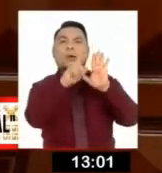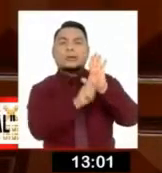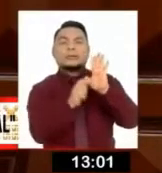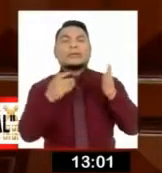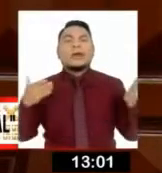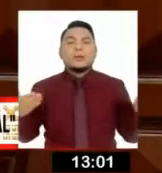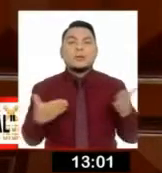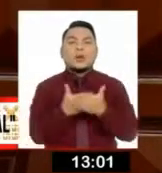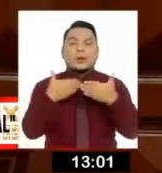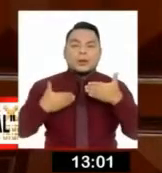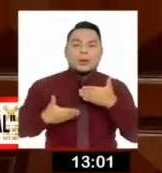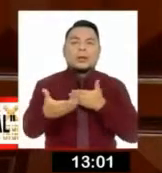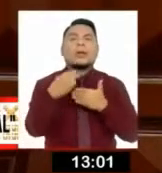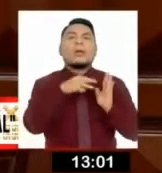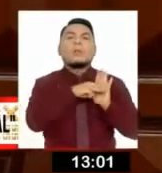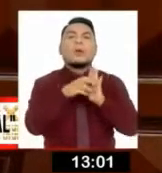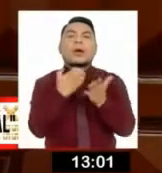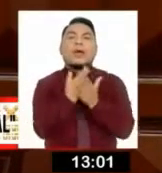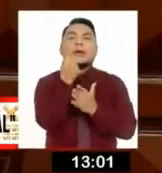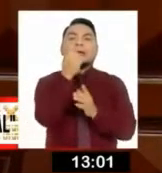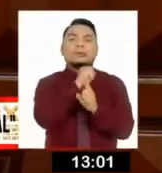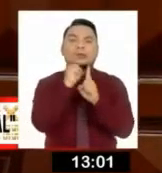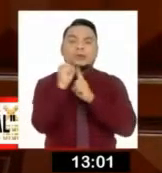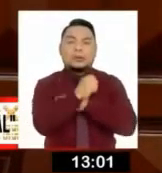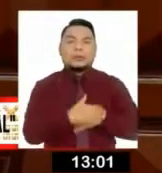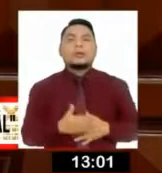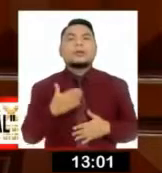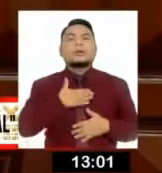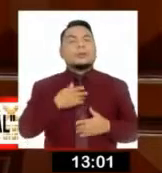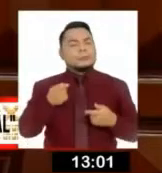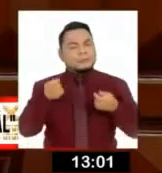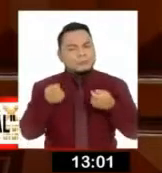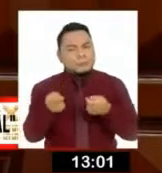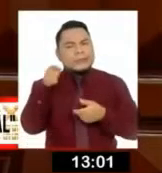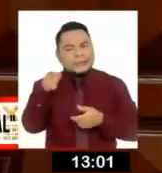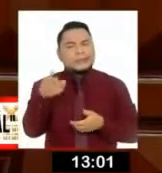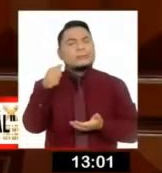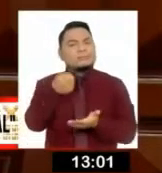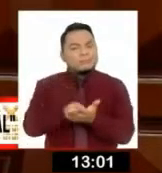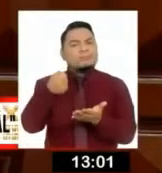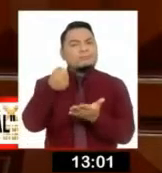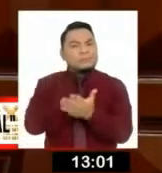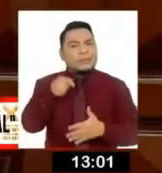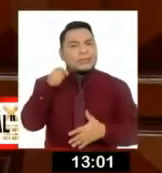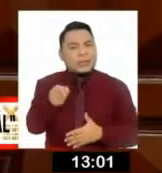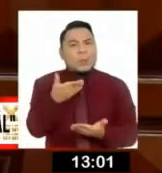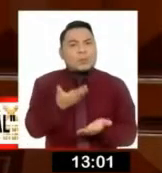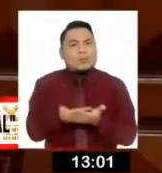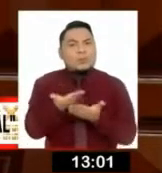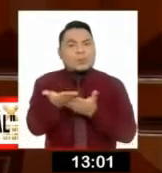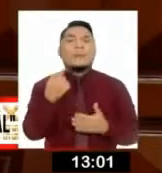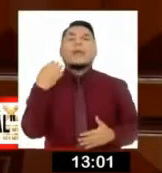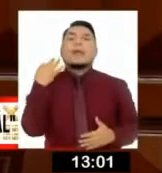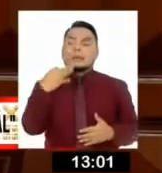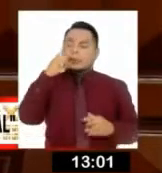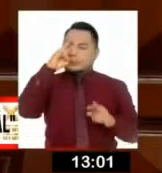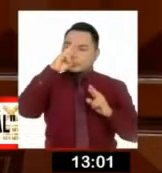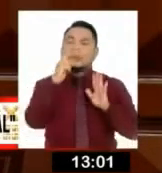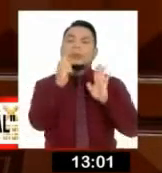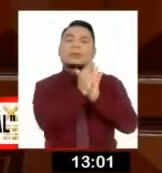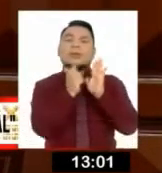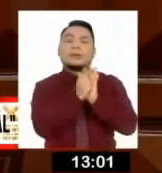a nuestra realidad económica y social. Insistiremos en esta propuesta, pero siempre en el marco de la ley y con